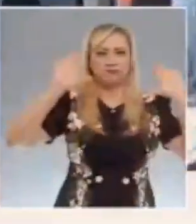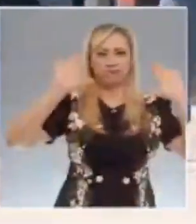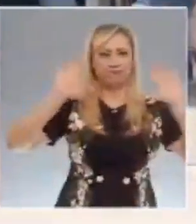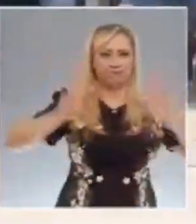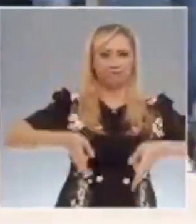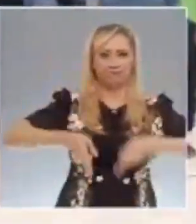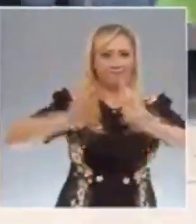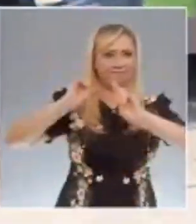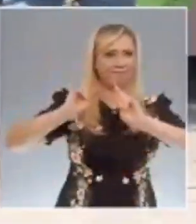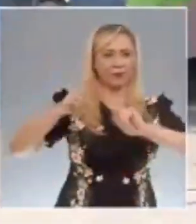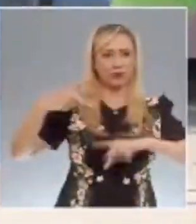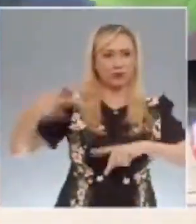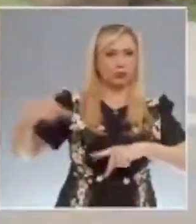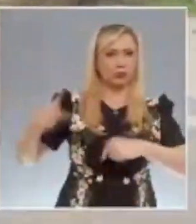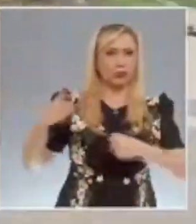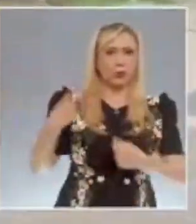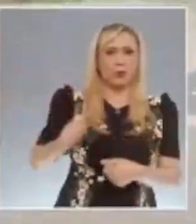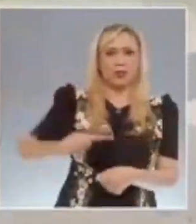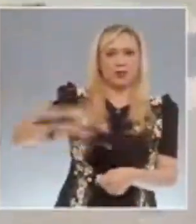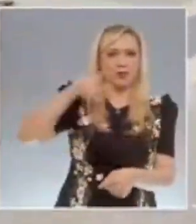el canal del poder judicial de la federación Mario López Peña